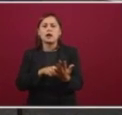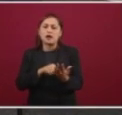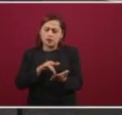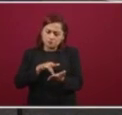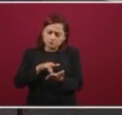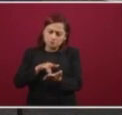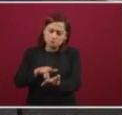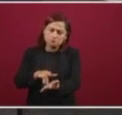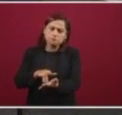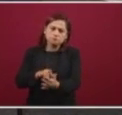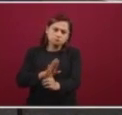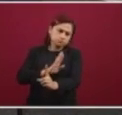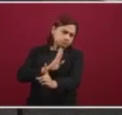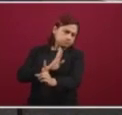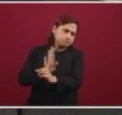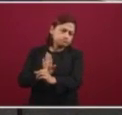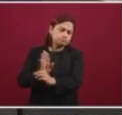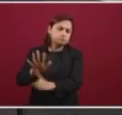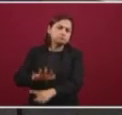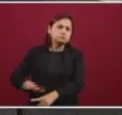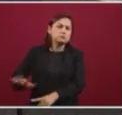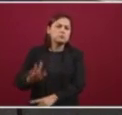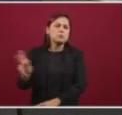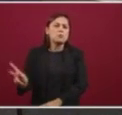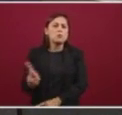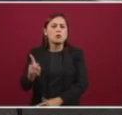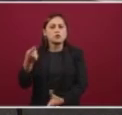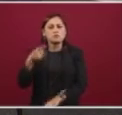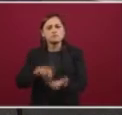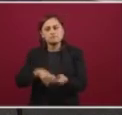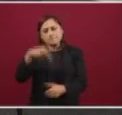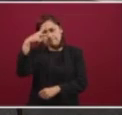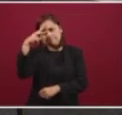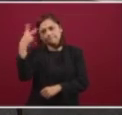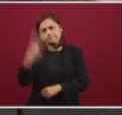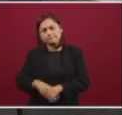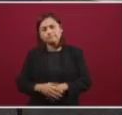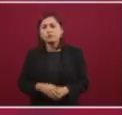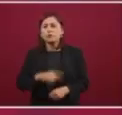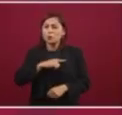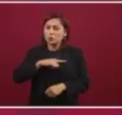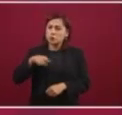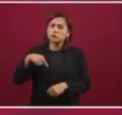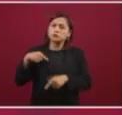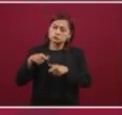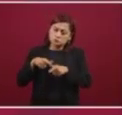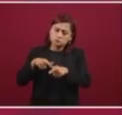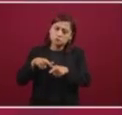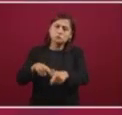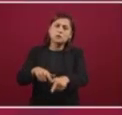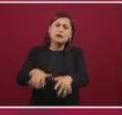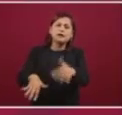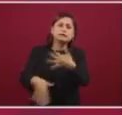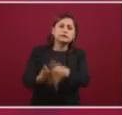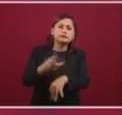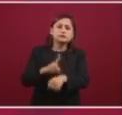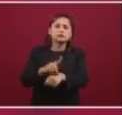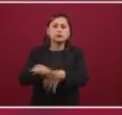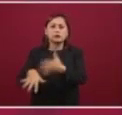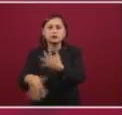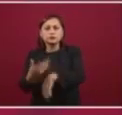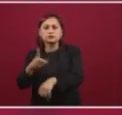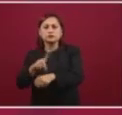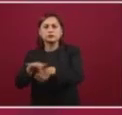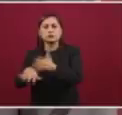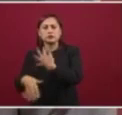los pueblos de México. Lo vamos a seguir haciendo, cada 15 días se